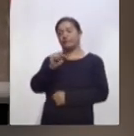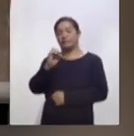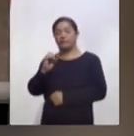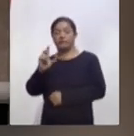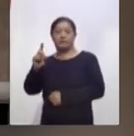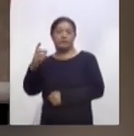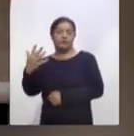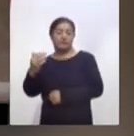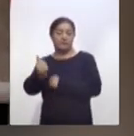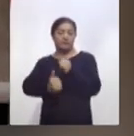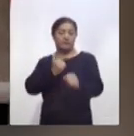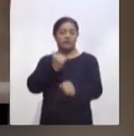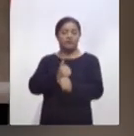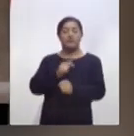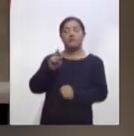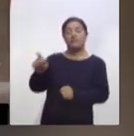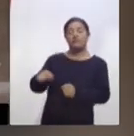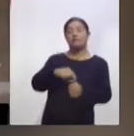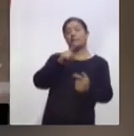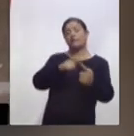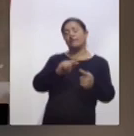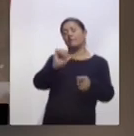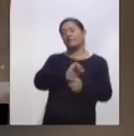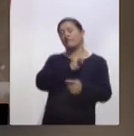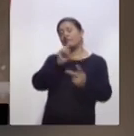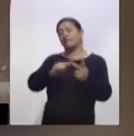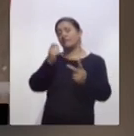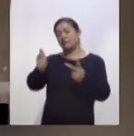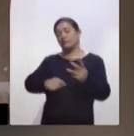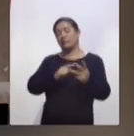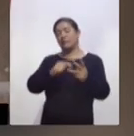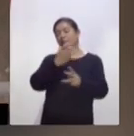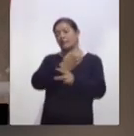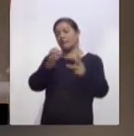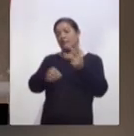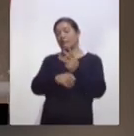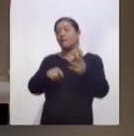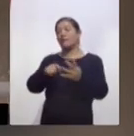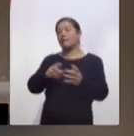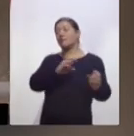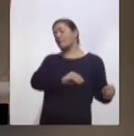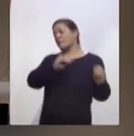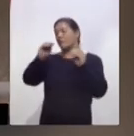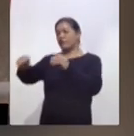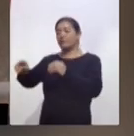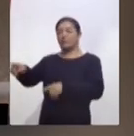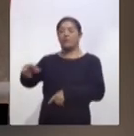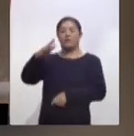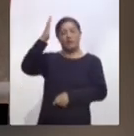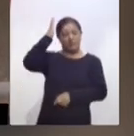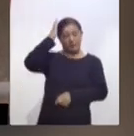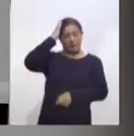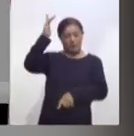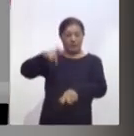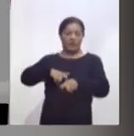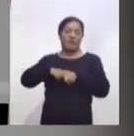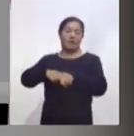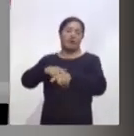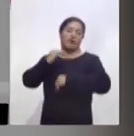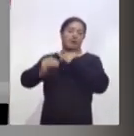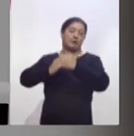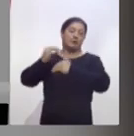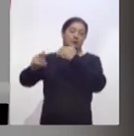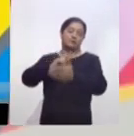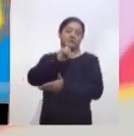edad, el vehículo, el dinero, así como todos los objetos asegurados, fueron puestos a disposición ante la autoridad competente para continuar con los procedimientos